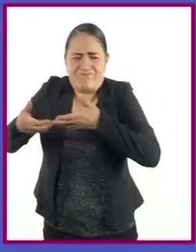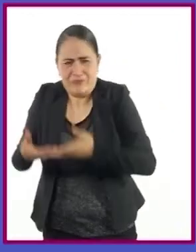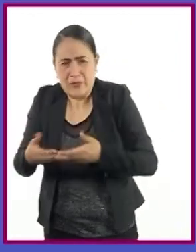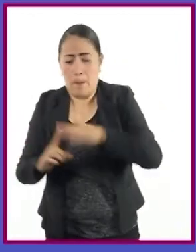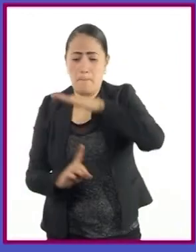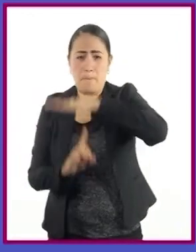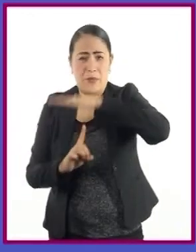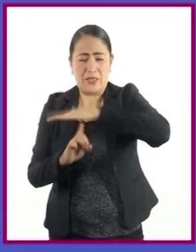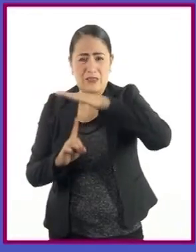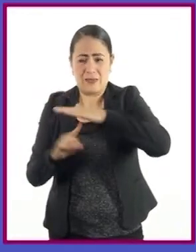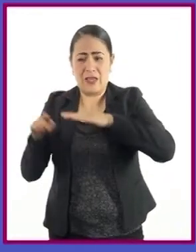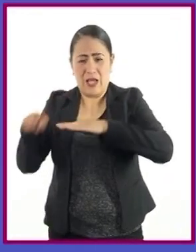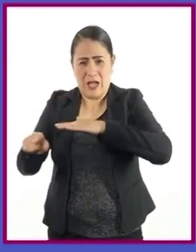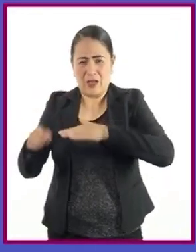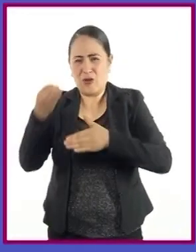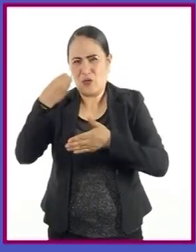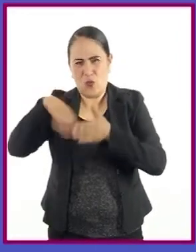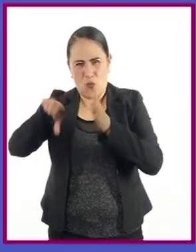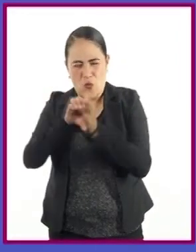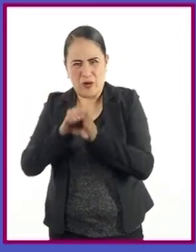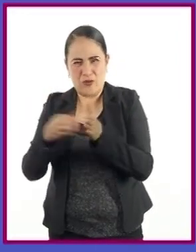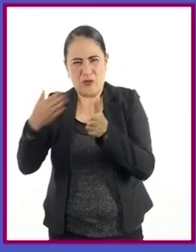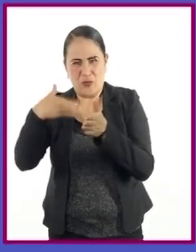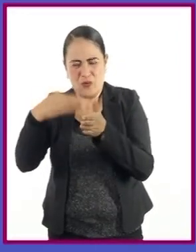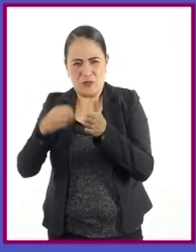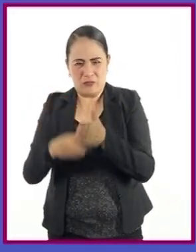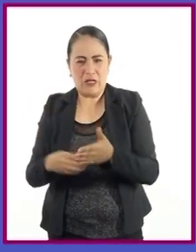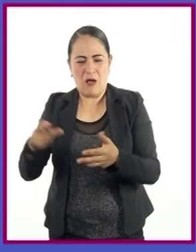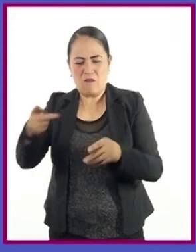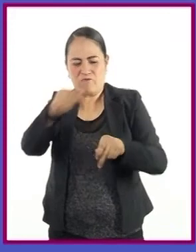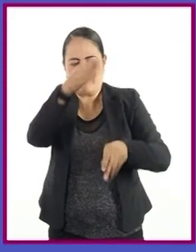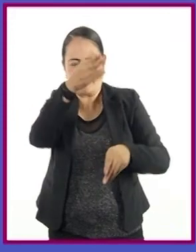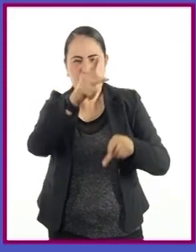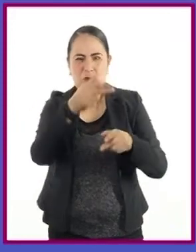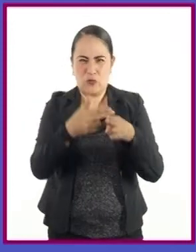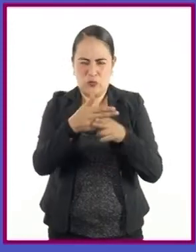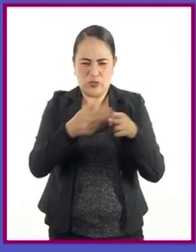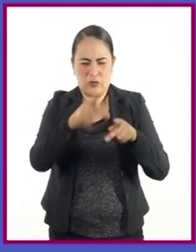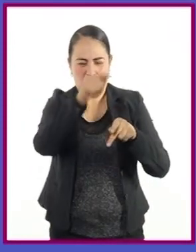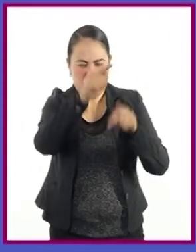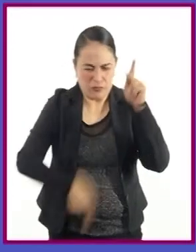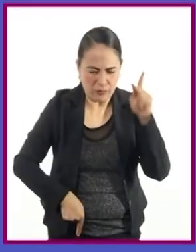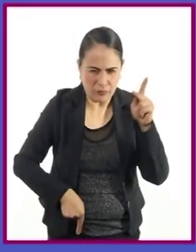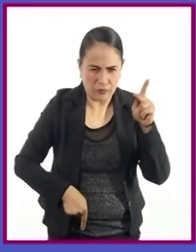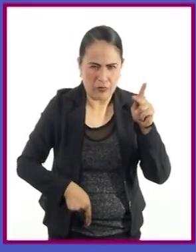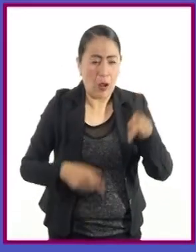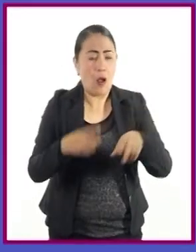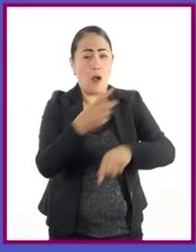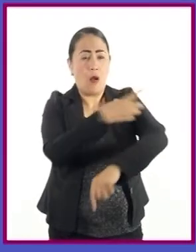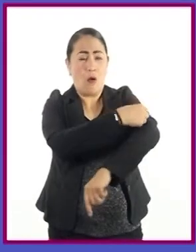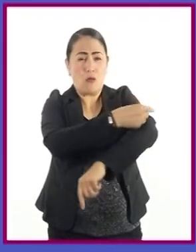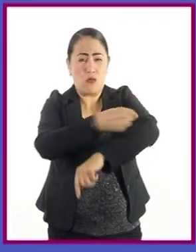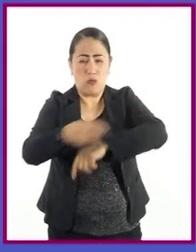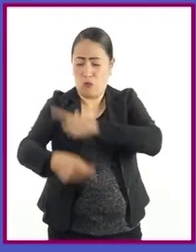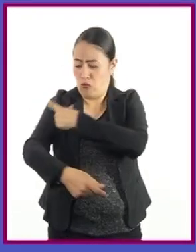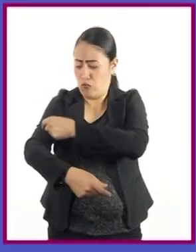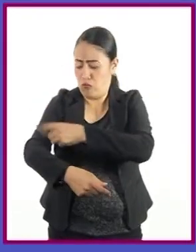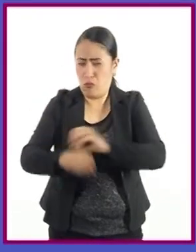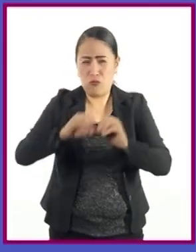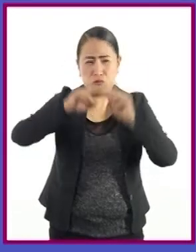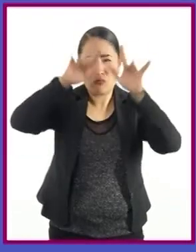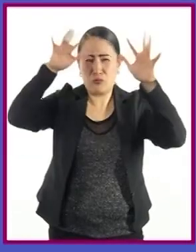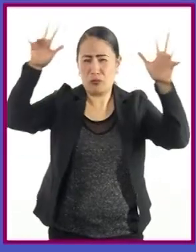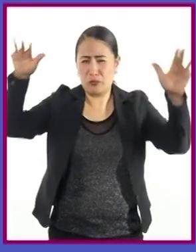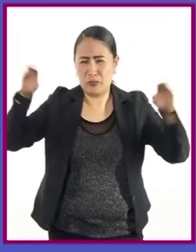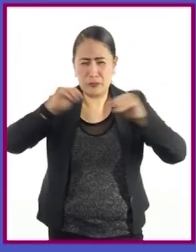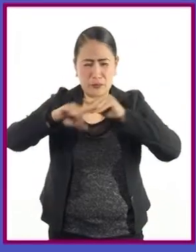comedor, Jordán cortó la funda y envoltura de un tajo. Las plumas superiores volaron y la sirvienta dio un grito de horror con toda la